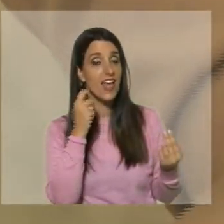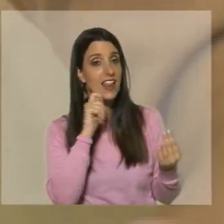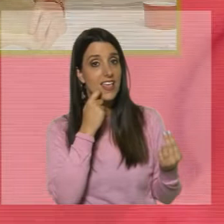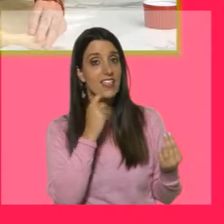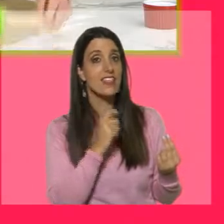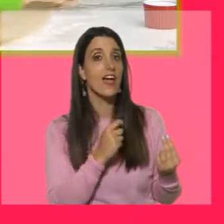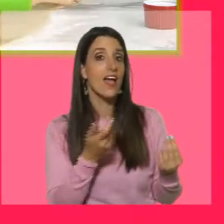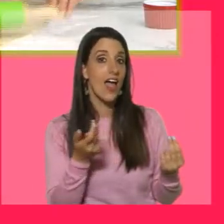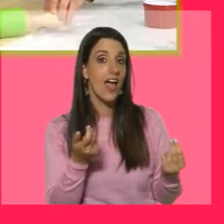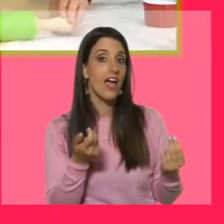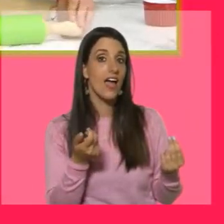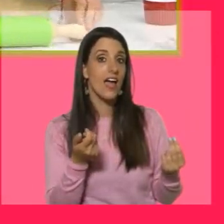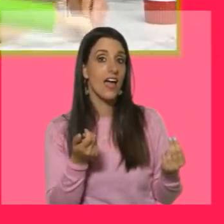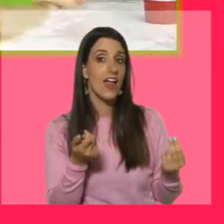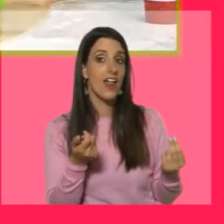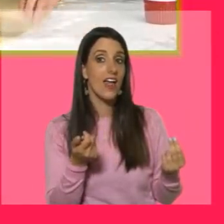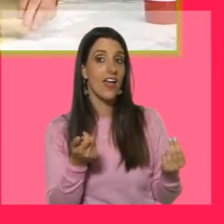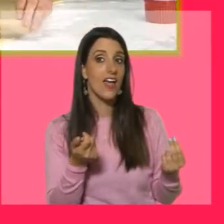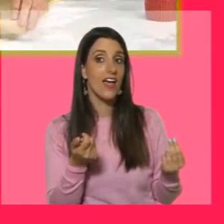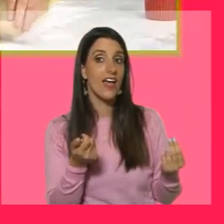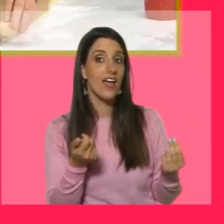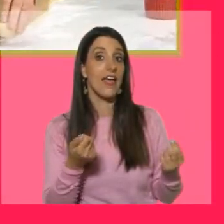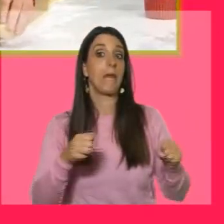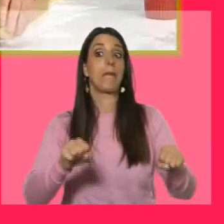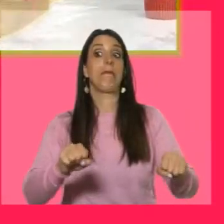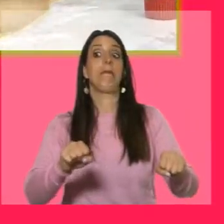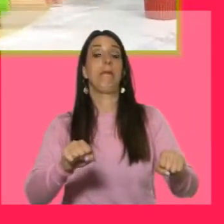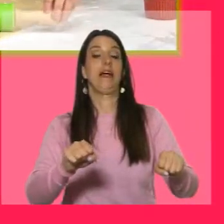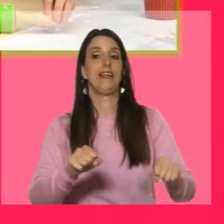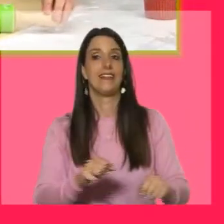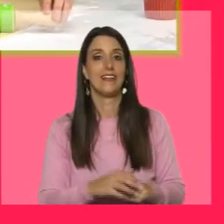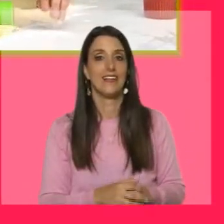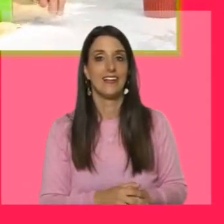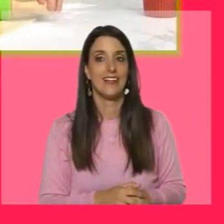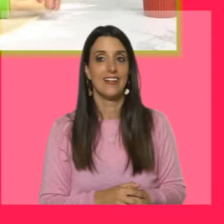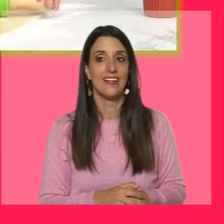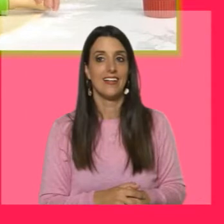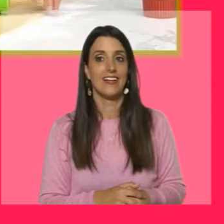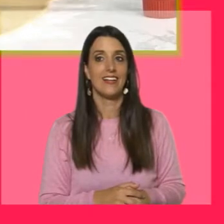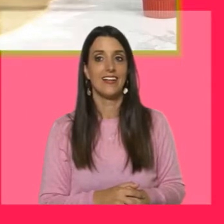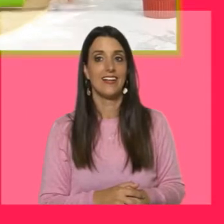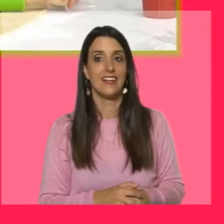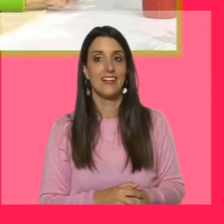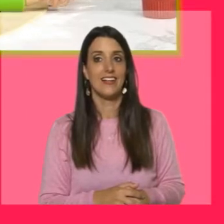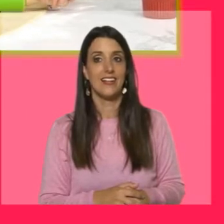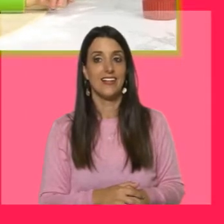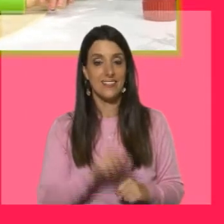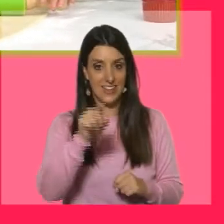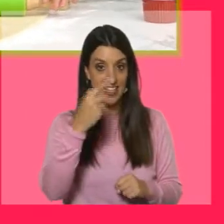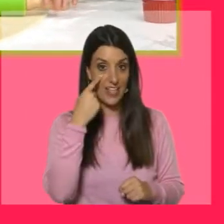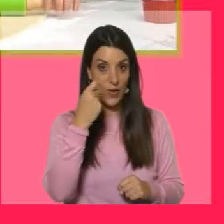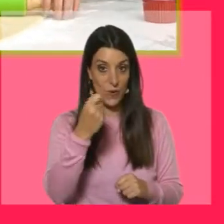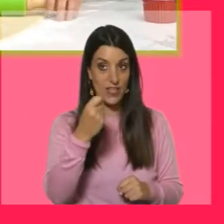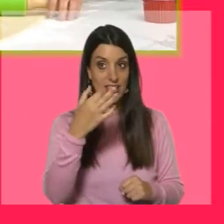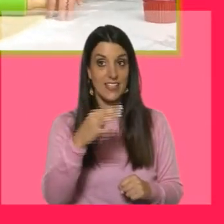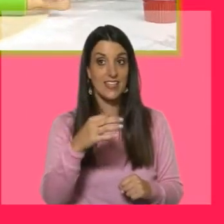está, bien. Ahí va, bien, y no se le dio la cabeza. No, dale, pues, no mírame. Me... No, vamos, se te tiene que ver, porque mirá, la conductora. Si no yo lo. Para que la señora, el señor, los chicos y